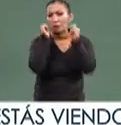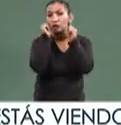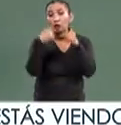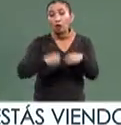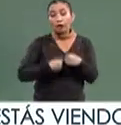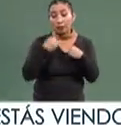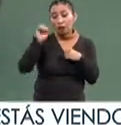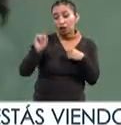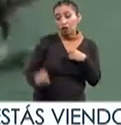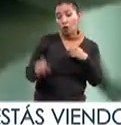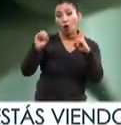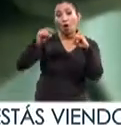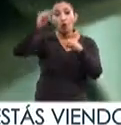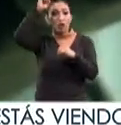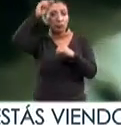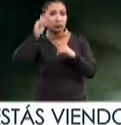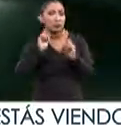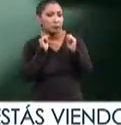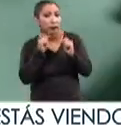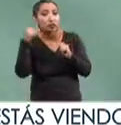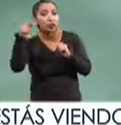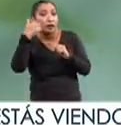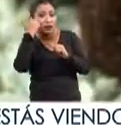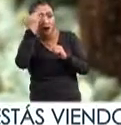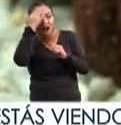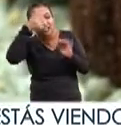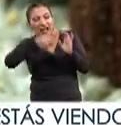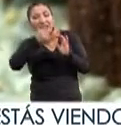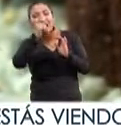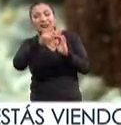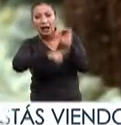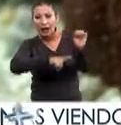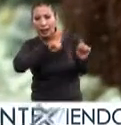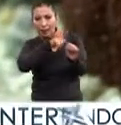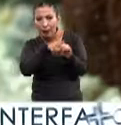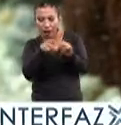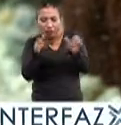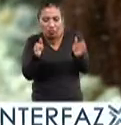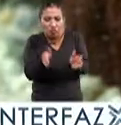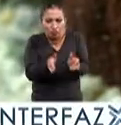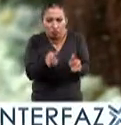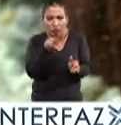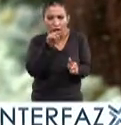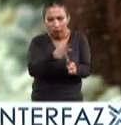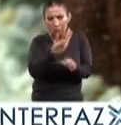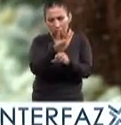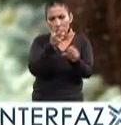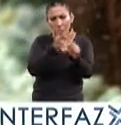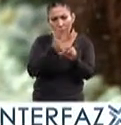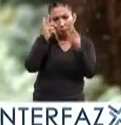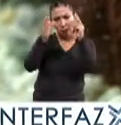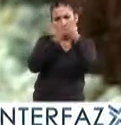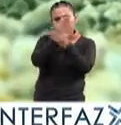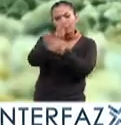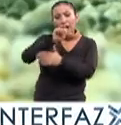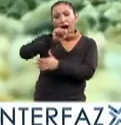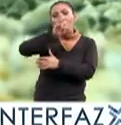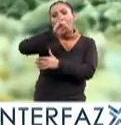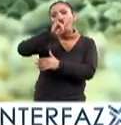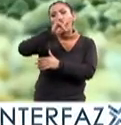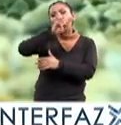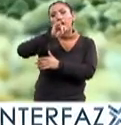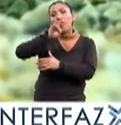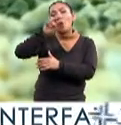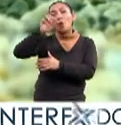si vives en el sur o en el norte. Si quieres conocer más sobre estas pequeñas criaturas, te invitamos a visitar el ajolotario